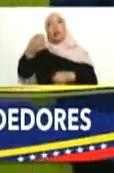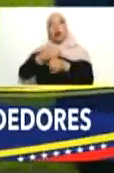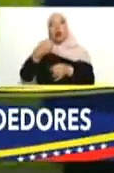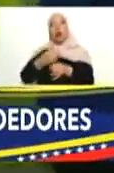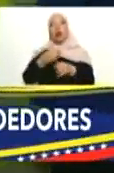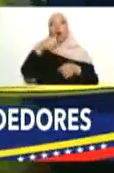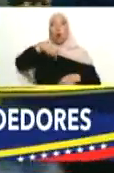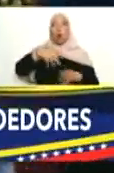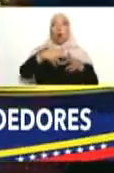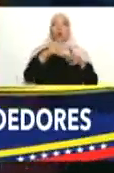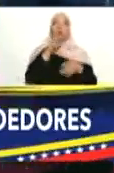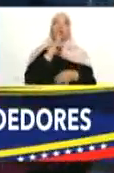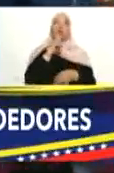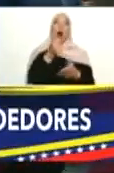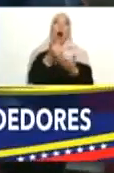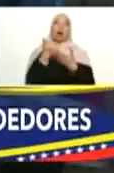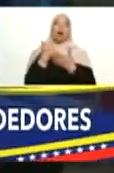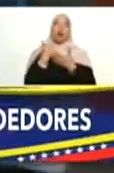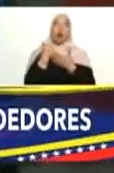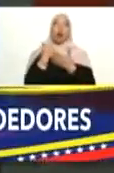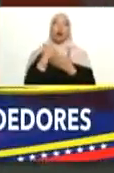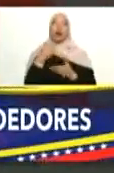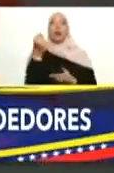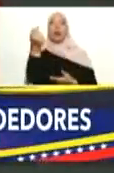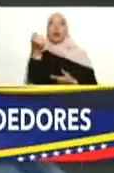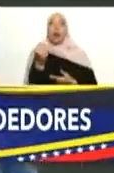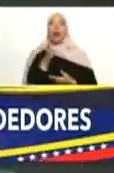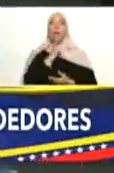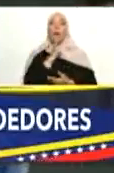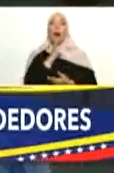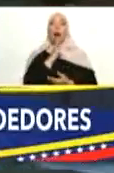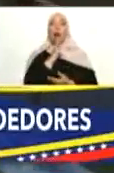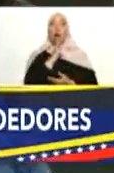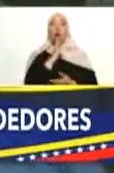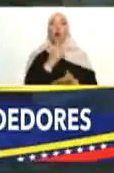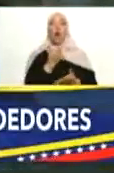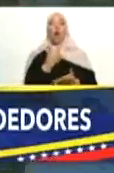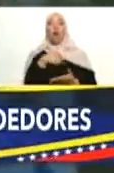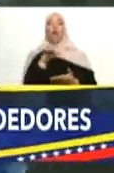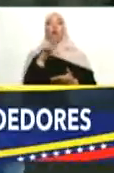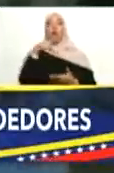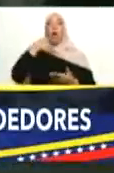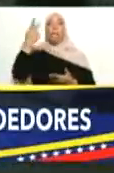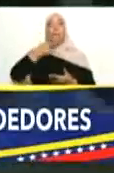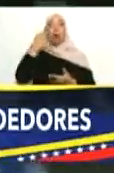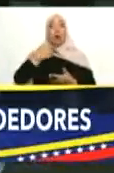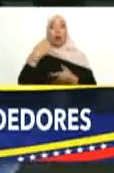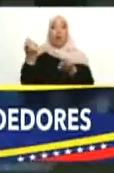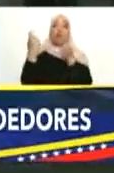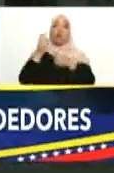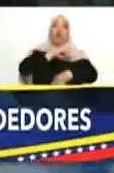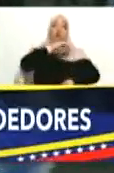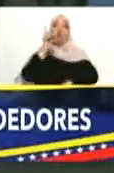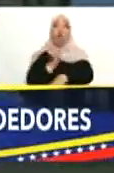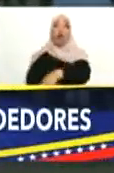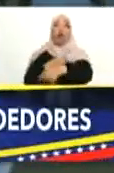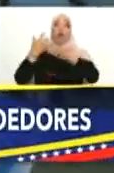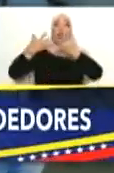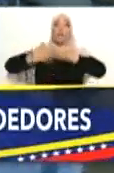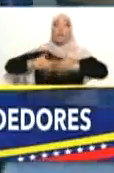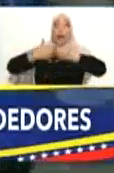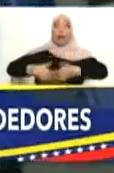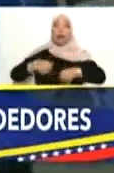reciben financiamiento como parte de esas 4F orientadas por usted en esta política de fortalecer el emprendimiento. Y